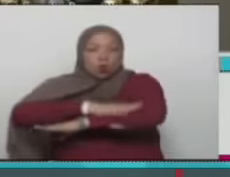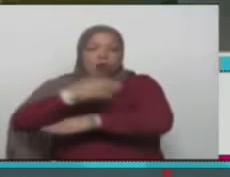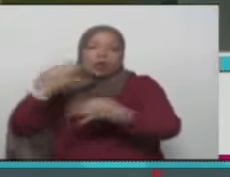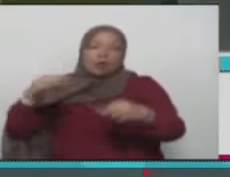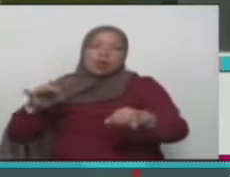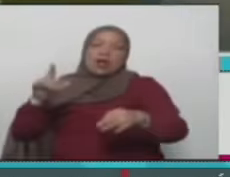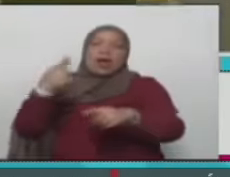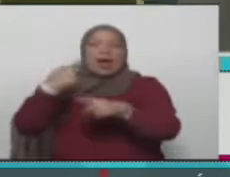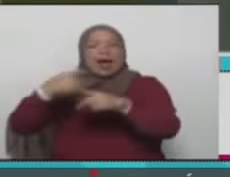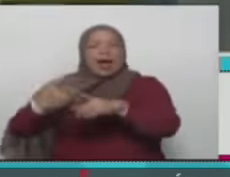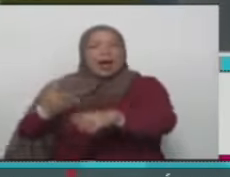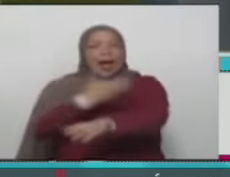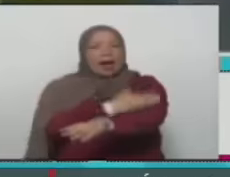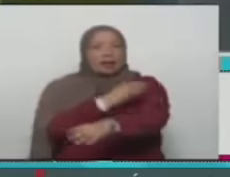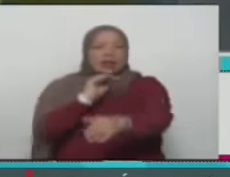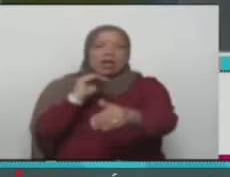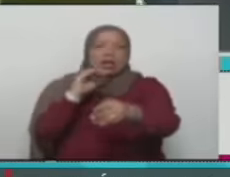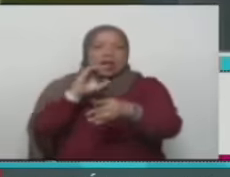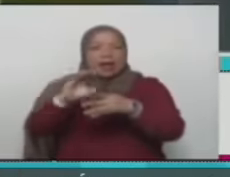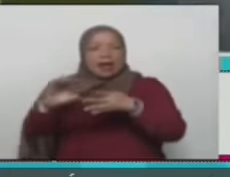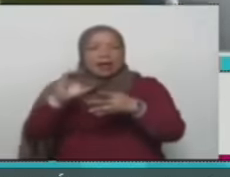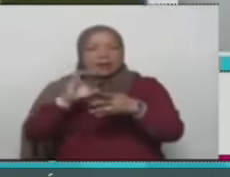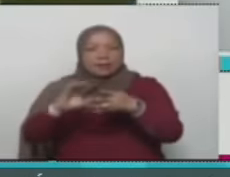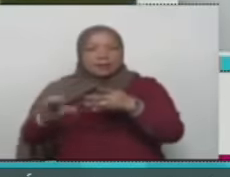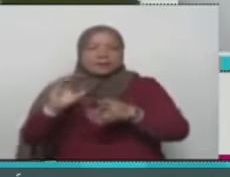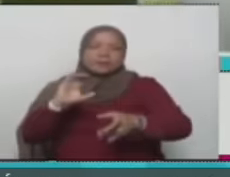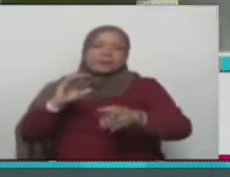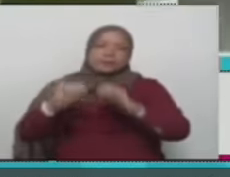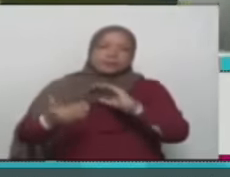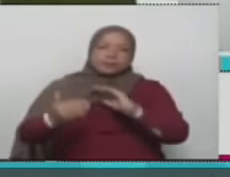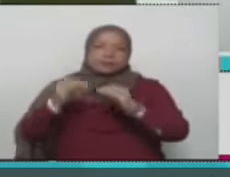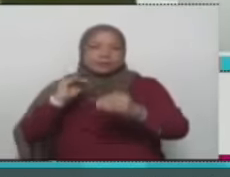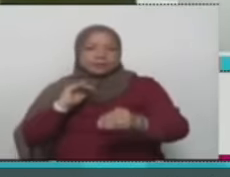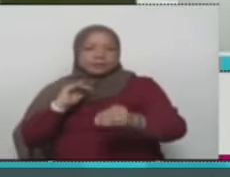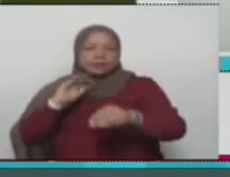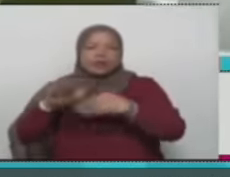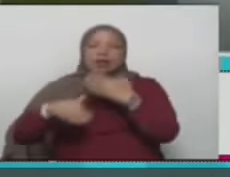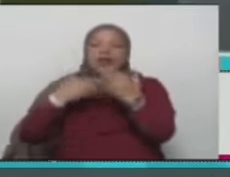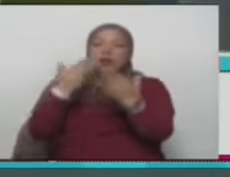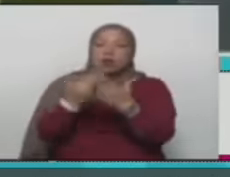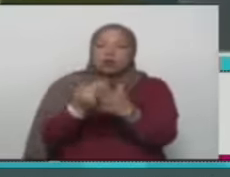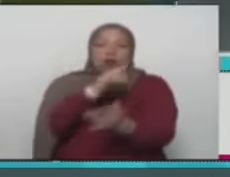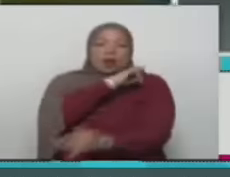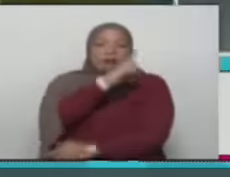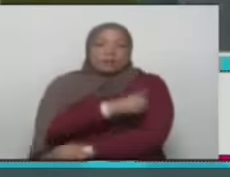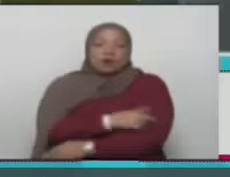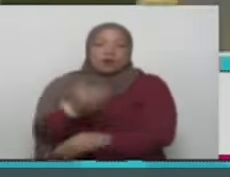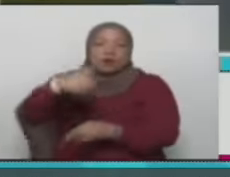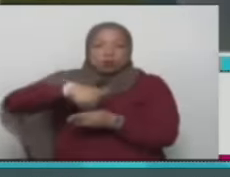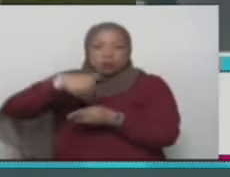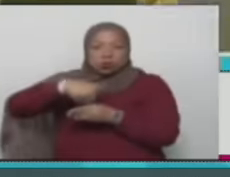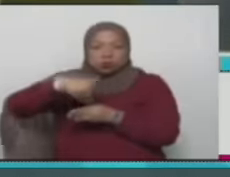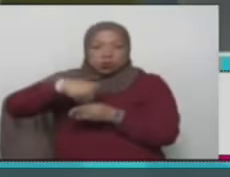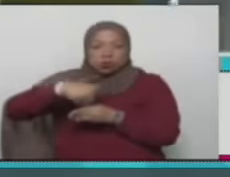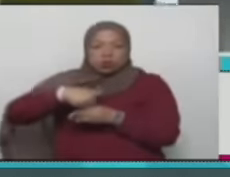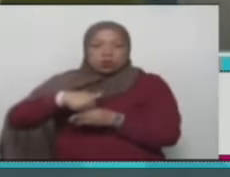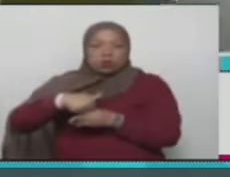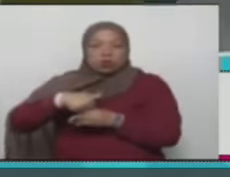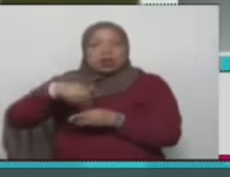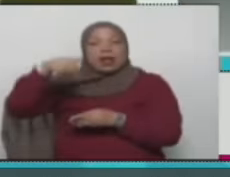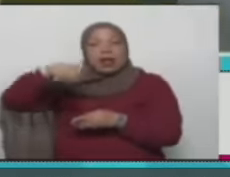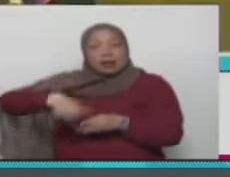moral, era la propuesta, hasta llegar a la idea del poder electoral. En el